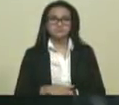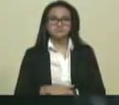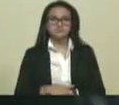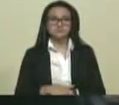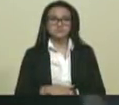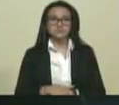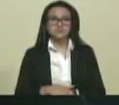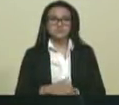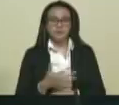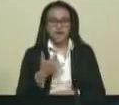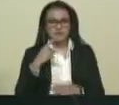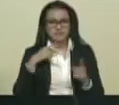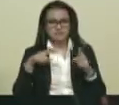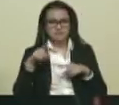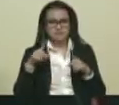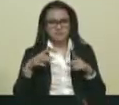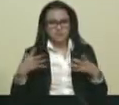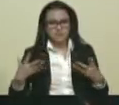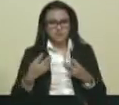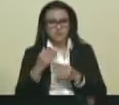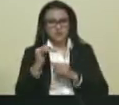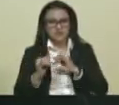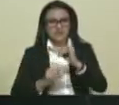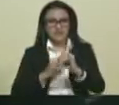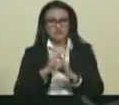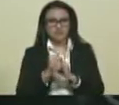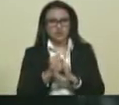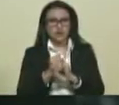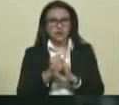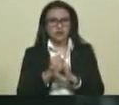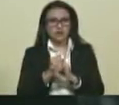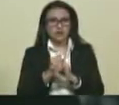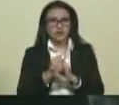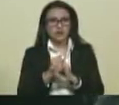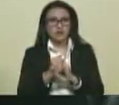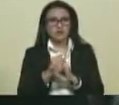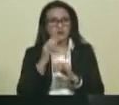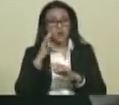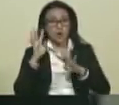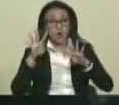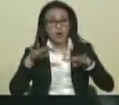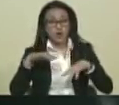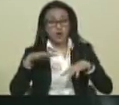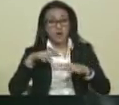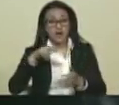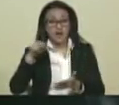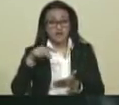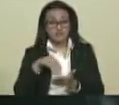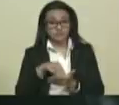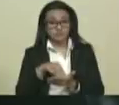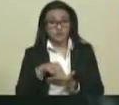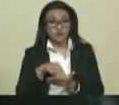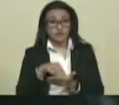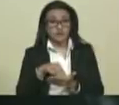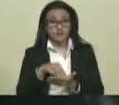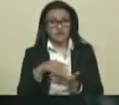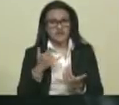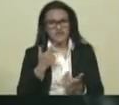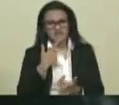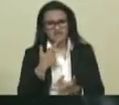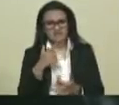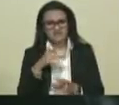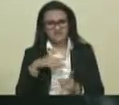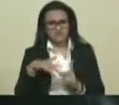algún balance con respecto a los acompañantes internacionales y los observadores nacionales. ¿Qué dicen ellos acerca de